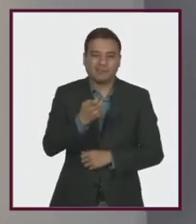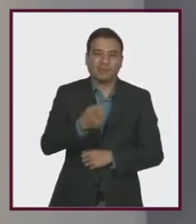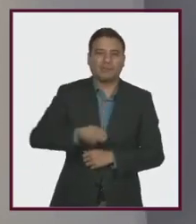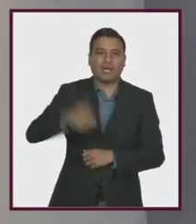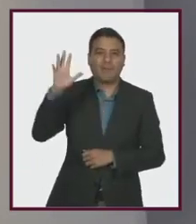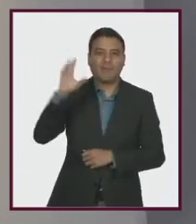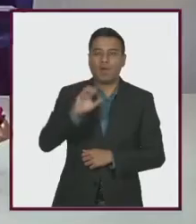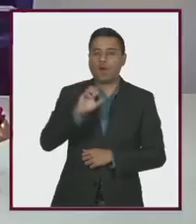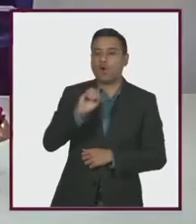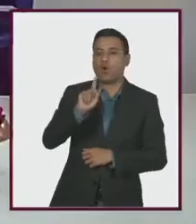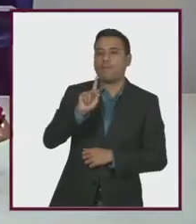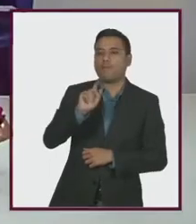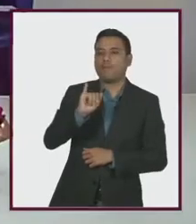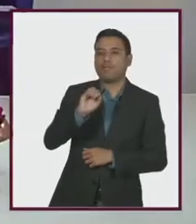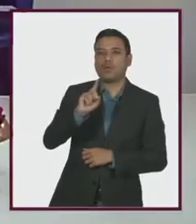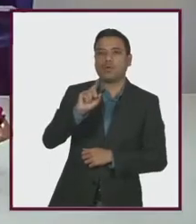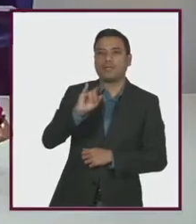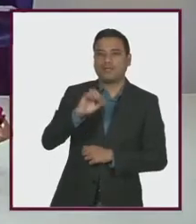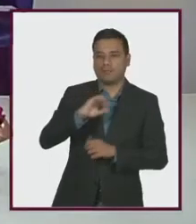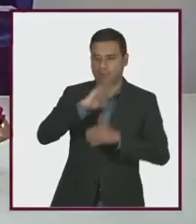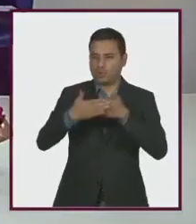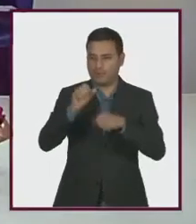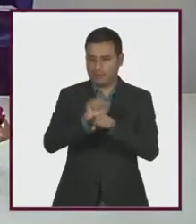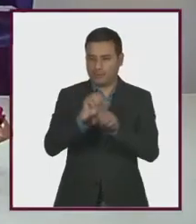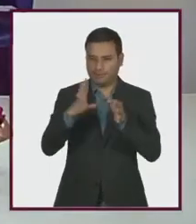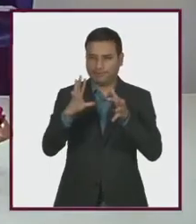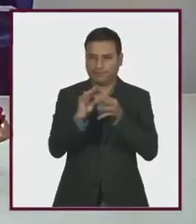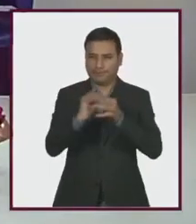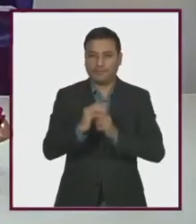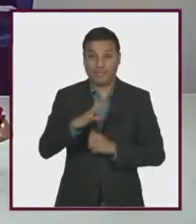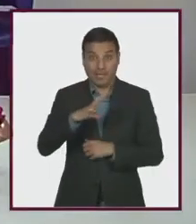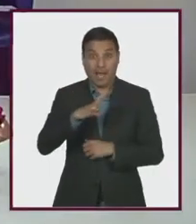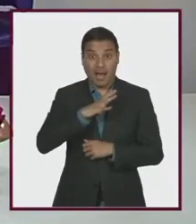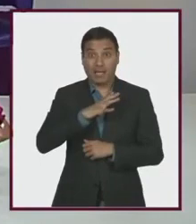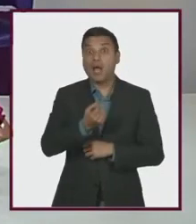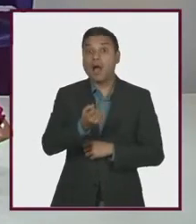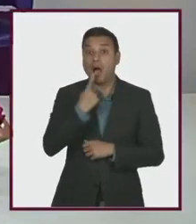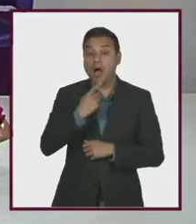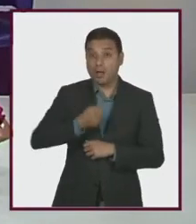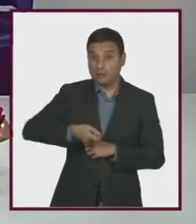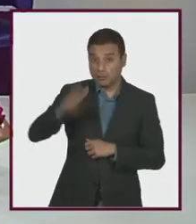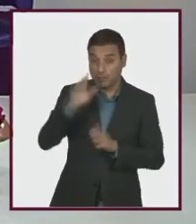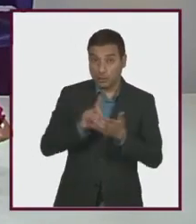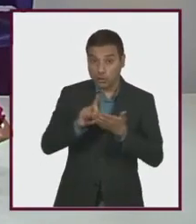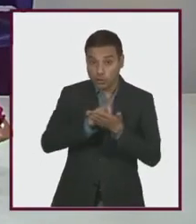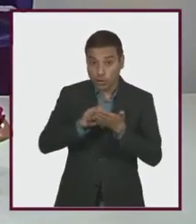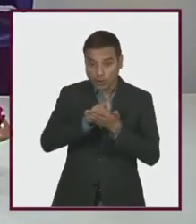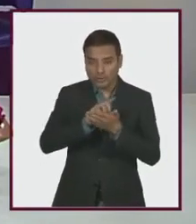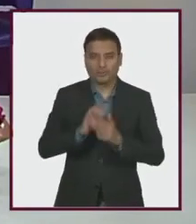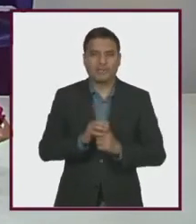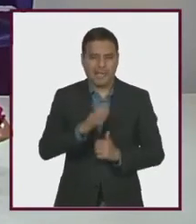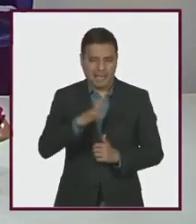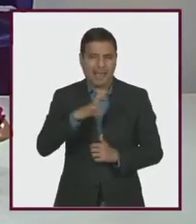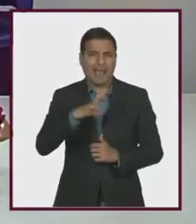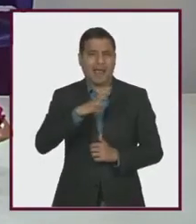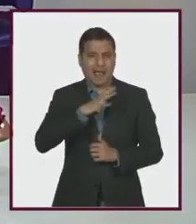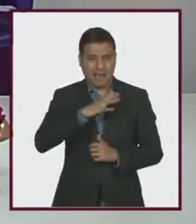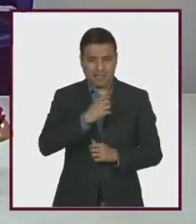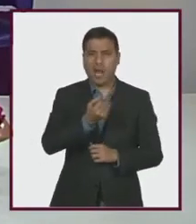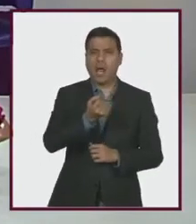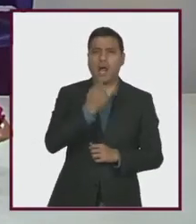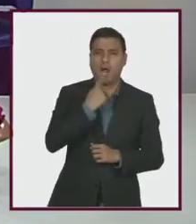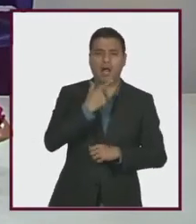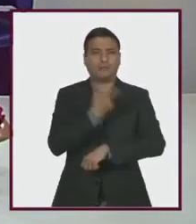semana. ¿Hay medicamentos que pueden considerarse drogas? Hay medicamentos que tienen efectos, justamente veíamos hace un